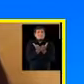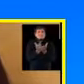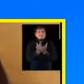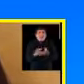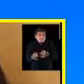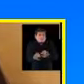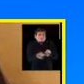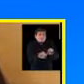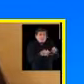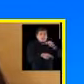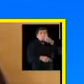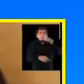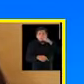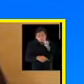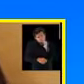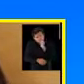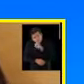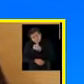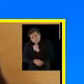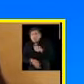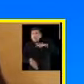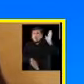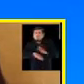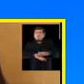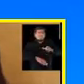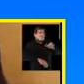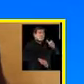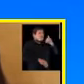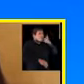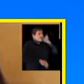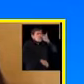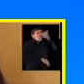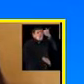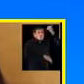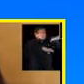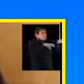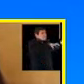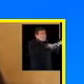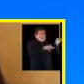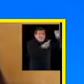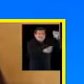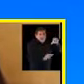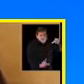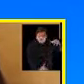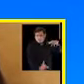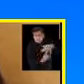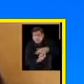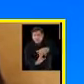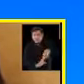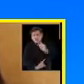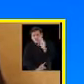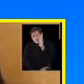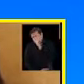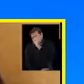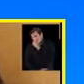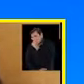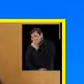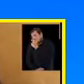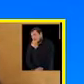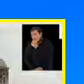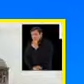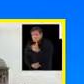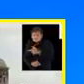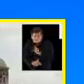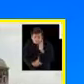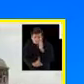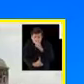¿Cuántos niños y niñas van a pagar Lo que los más grandes hacemos mal?